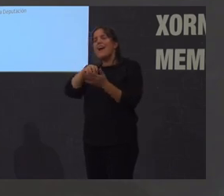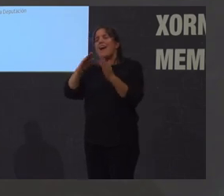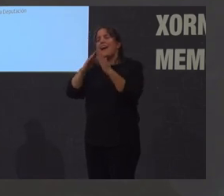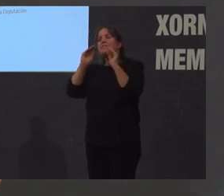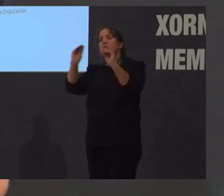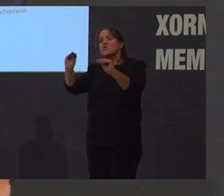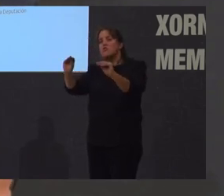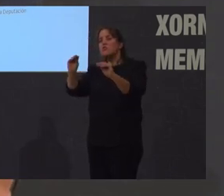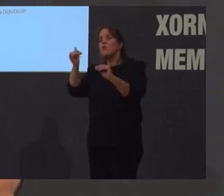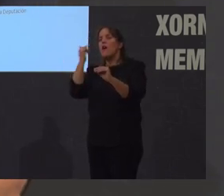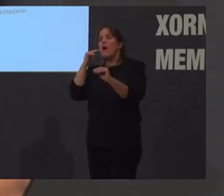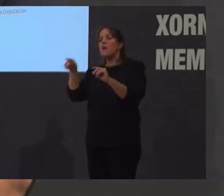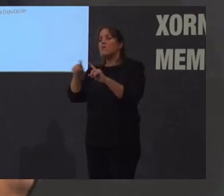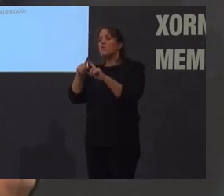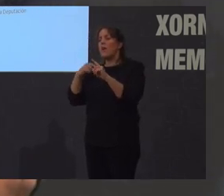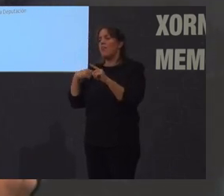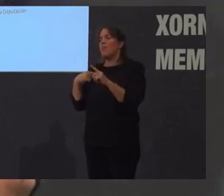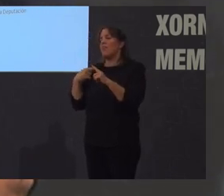una cesión que consiguieron